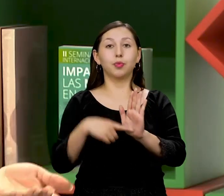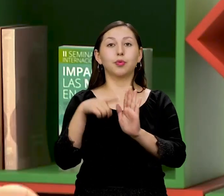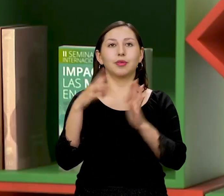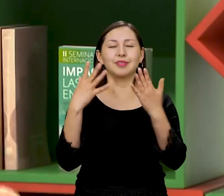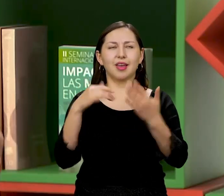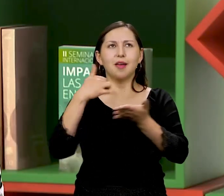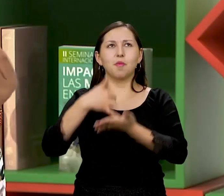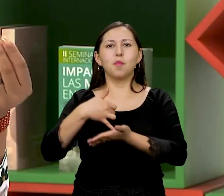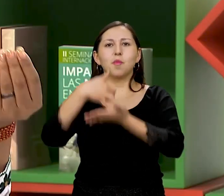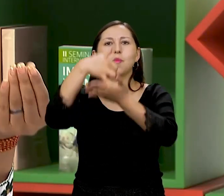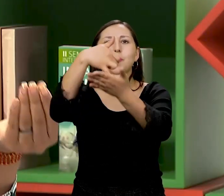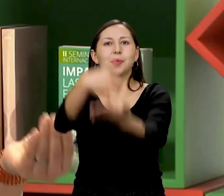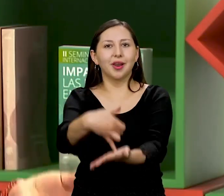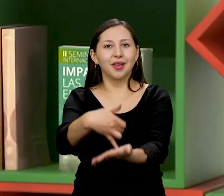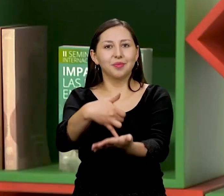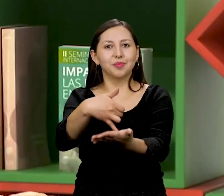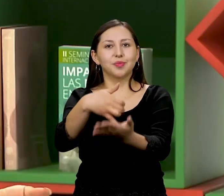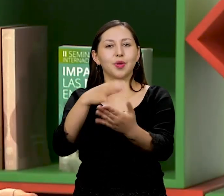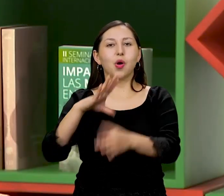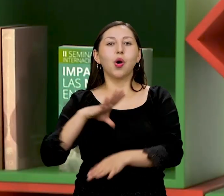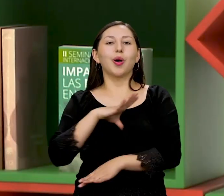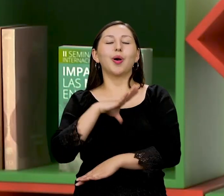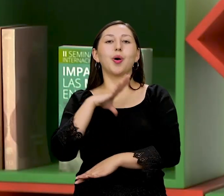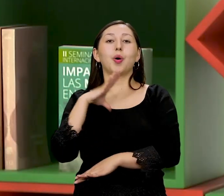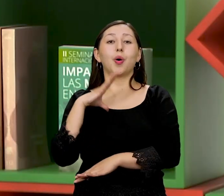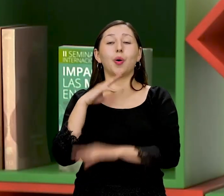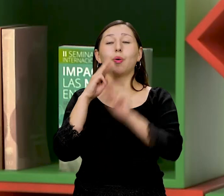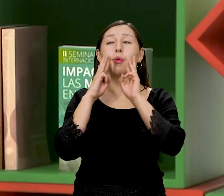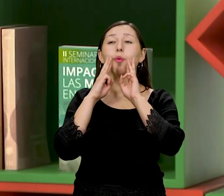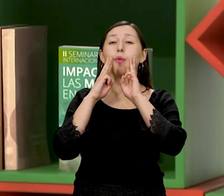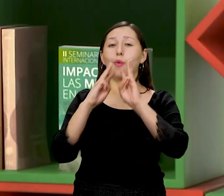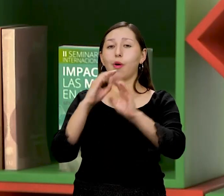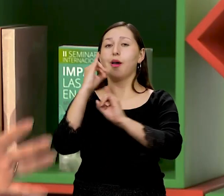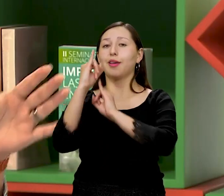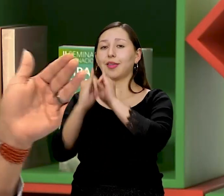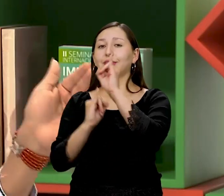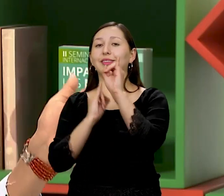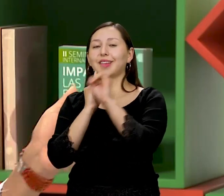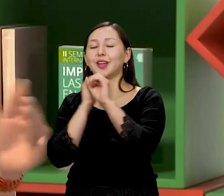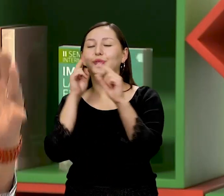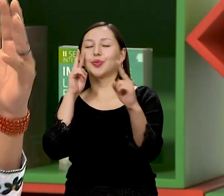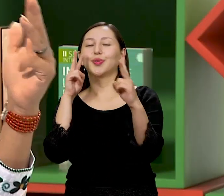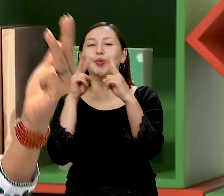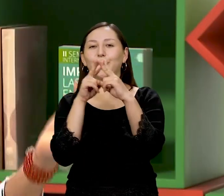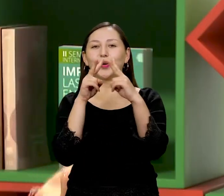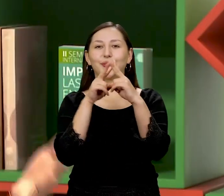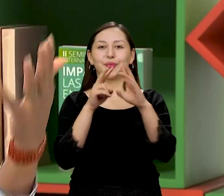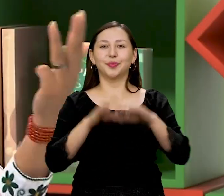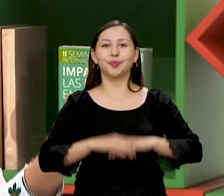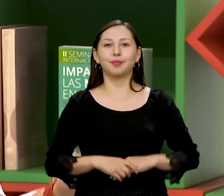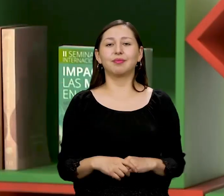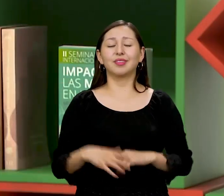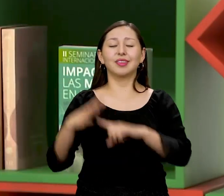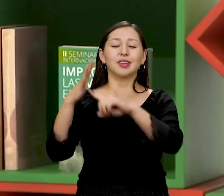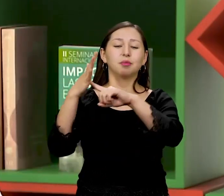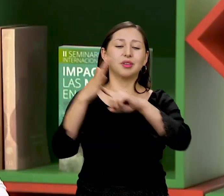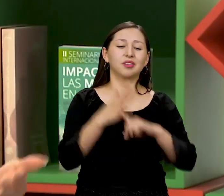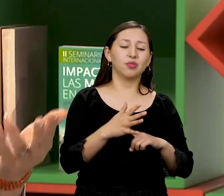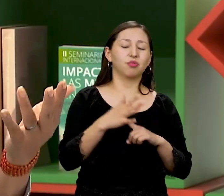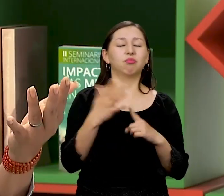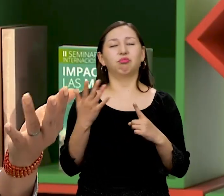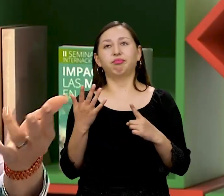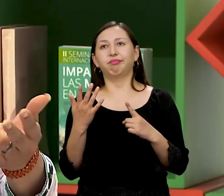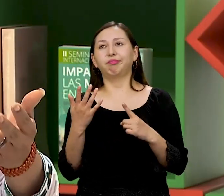seas acreedora o seas reconocida con este premio. A pesar de lo que nos decías,